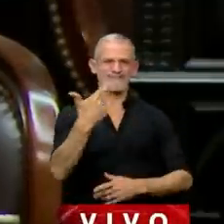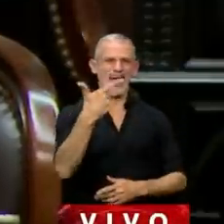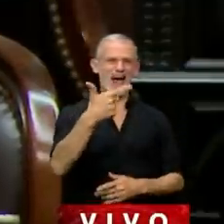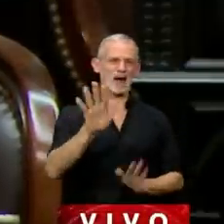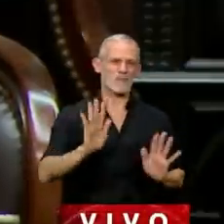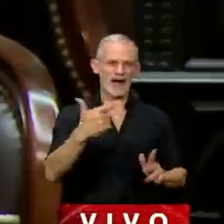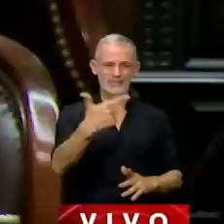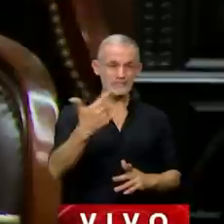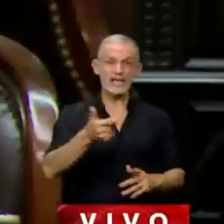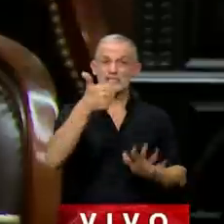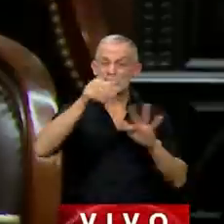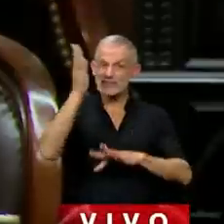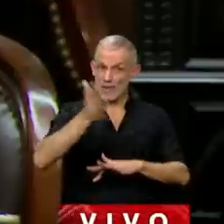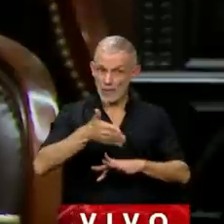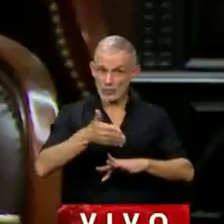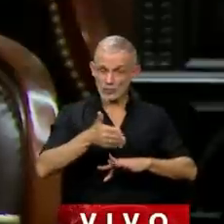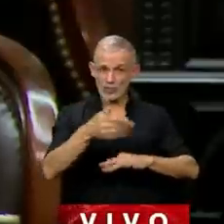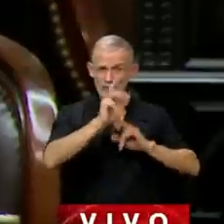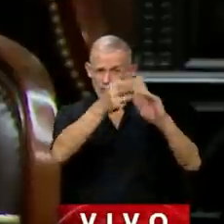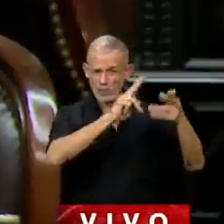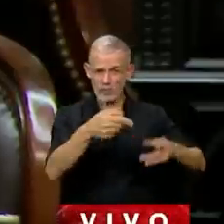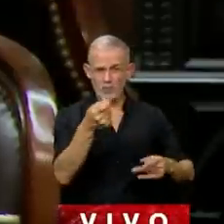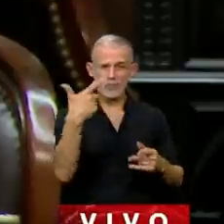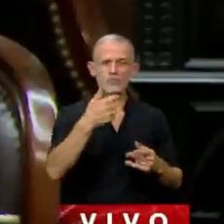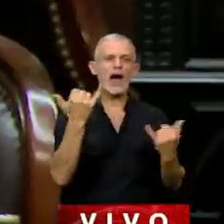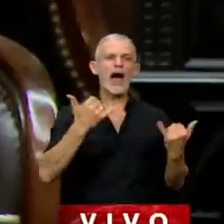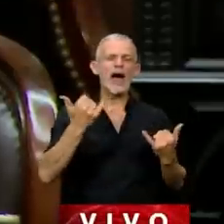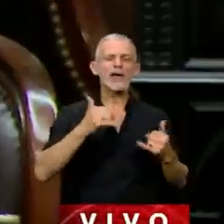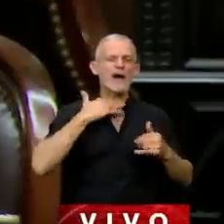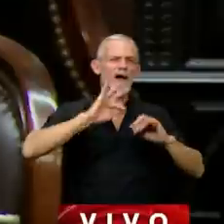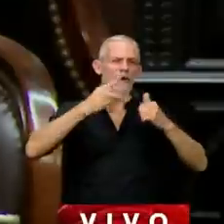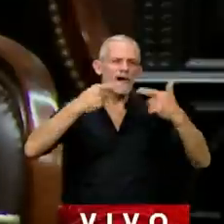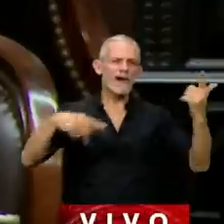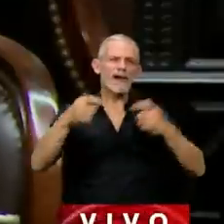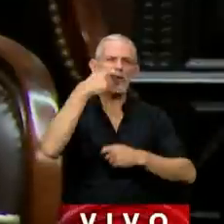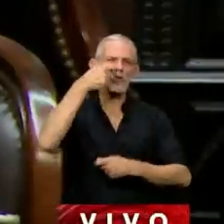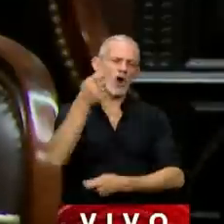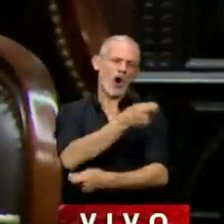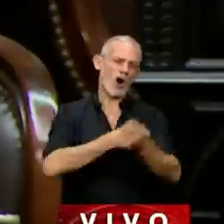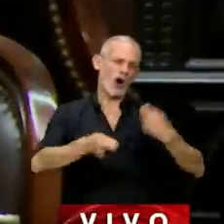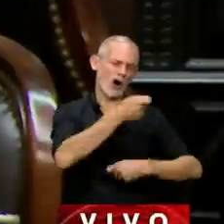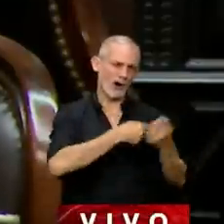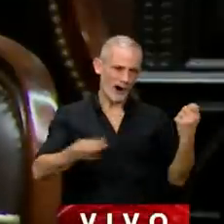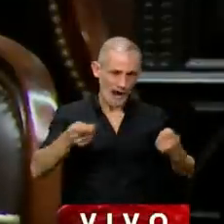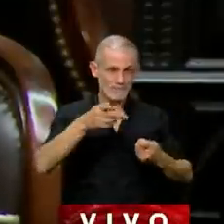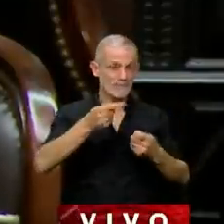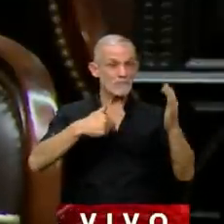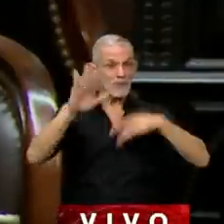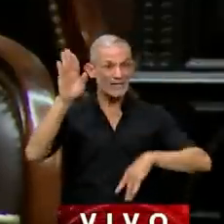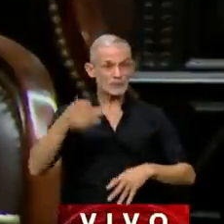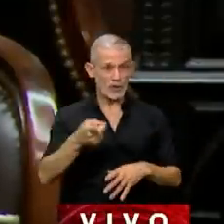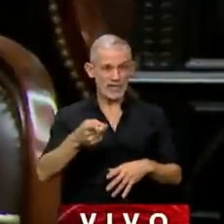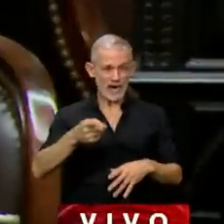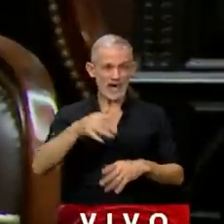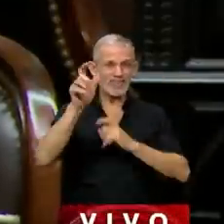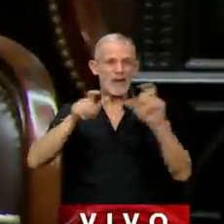fuego. Casi el 60% de estos homicidios están vinculados a delitos del narcotráfico. La mayoría